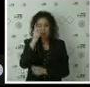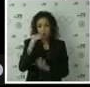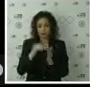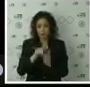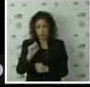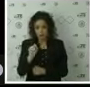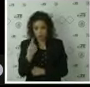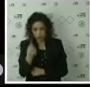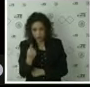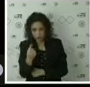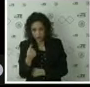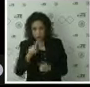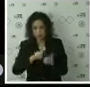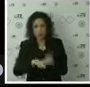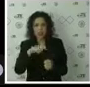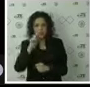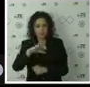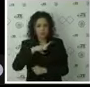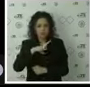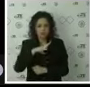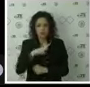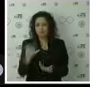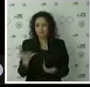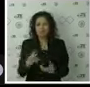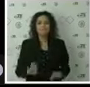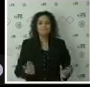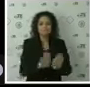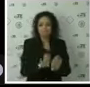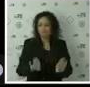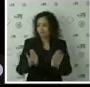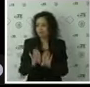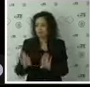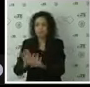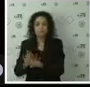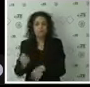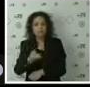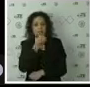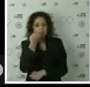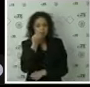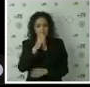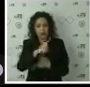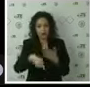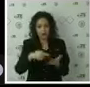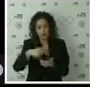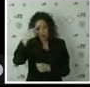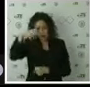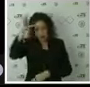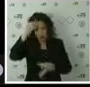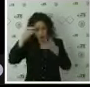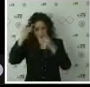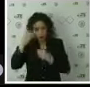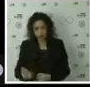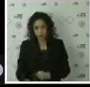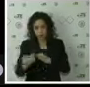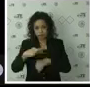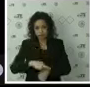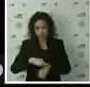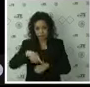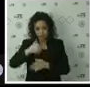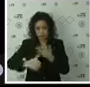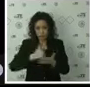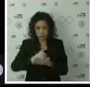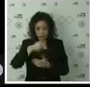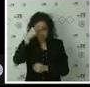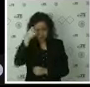2020-2021, con el inminente cierre de espacios educativos y formativos presenciales en la Ciudad de México, ¿o